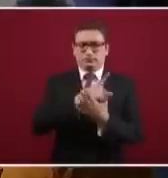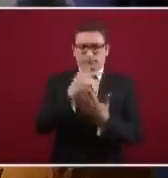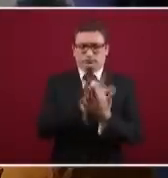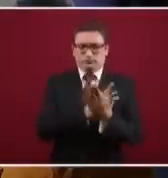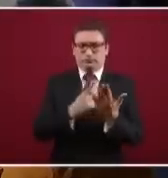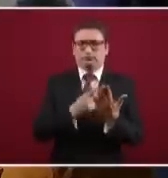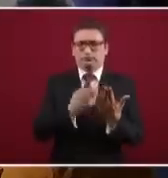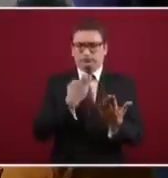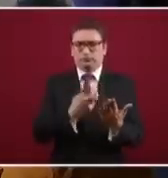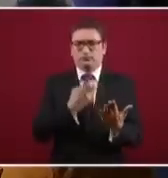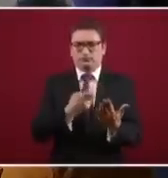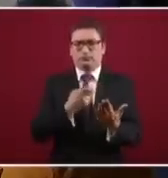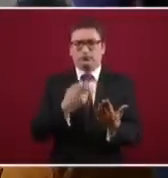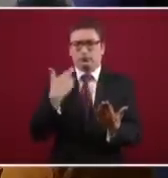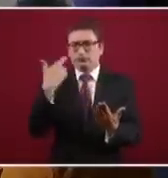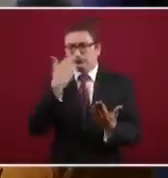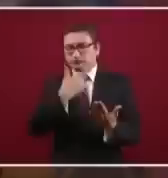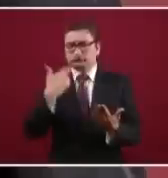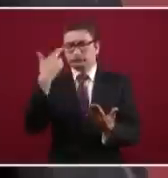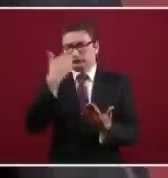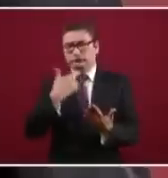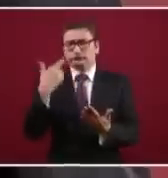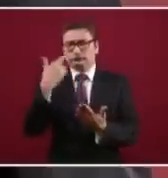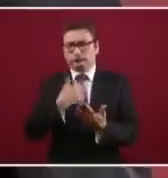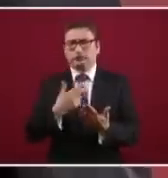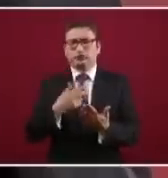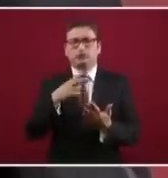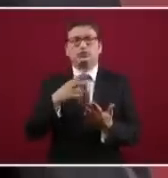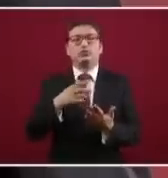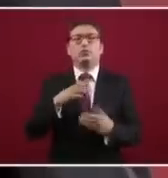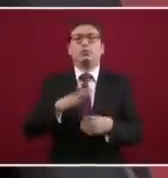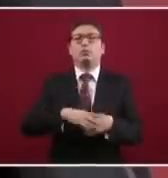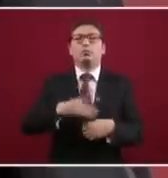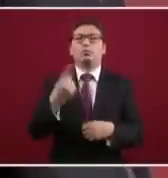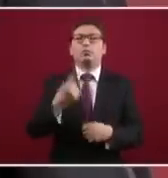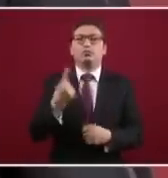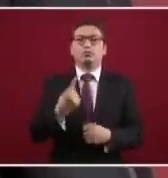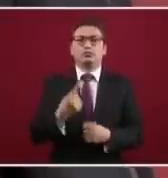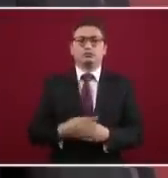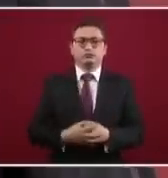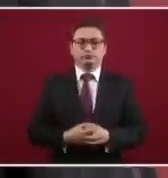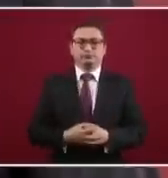se están revisando porque